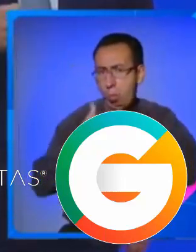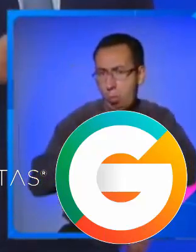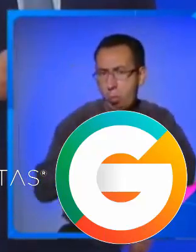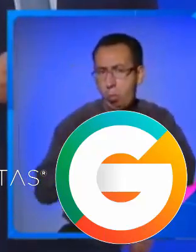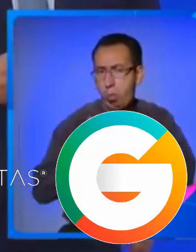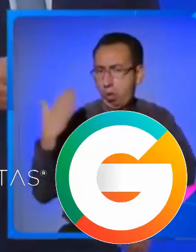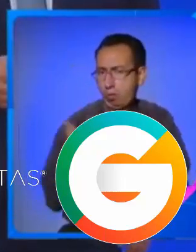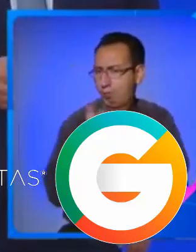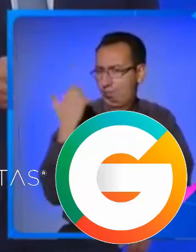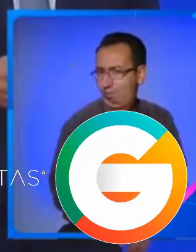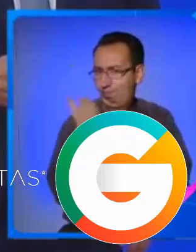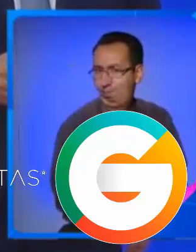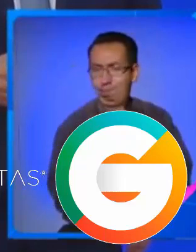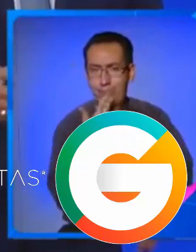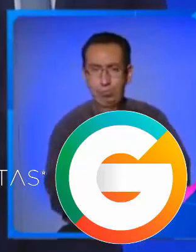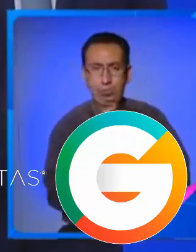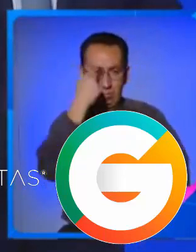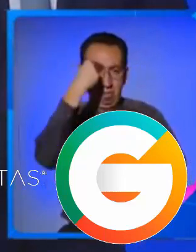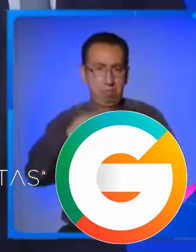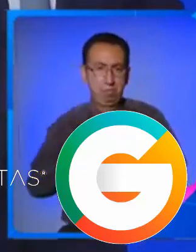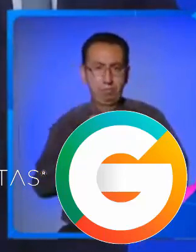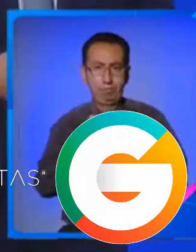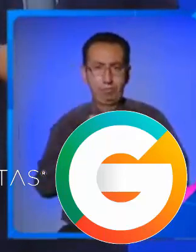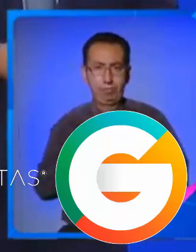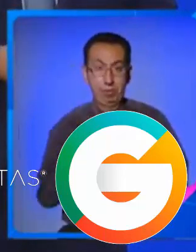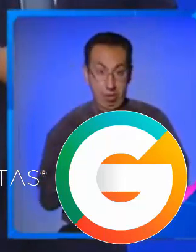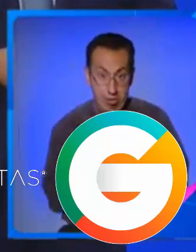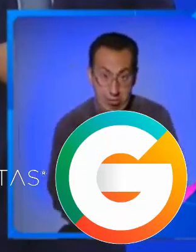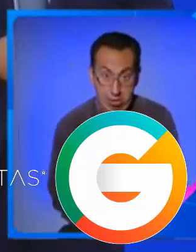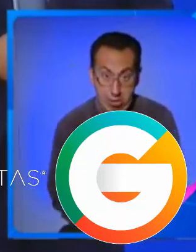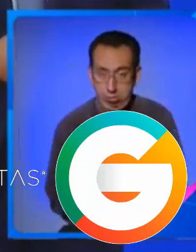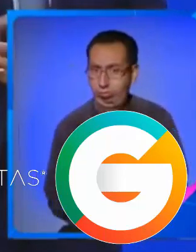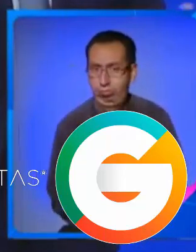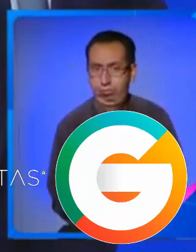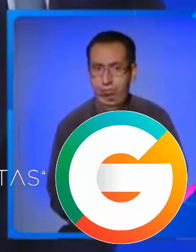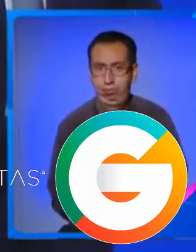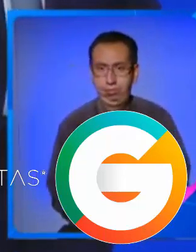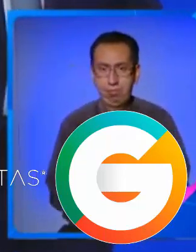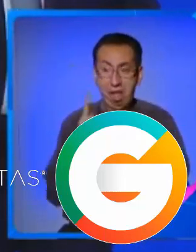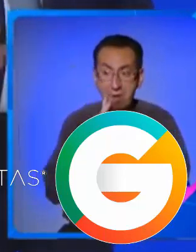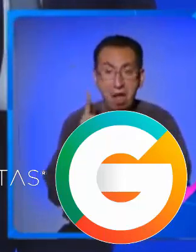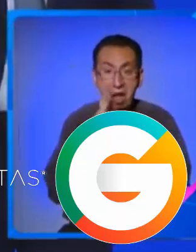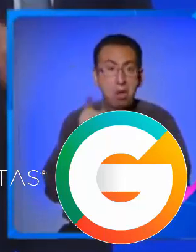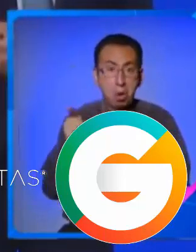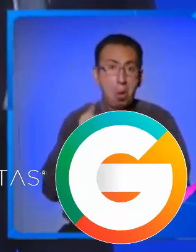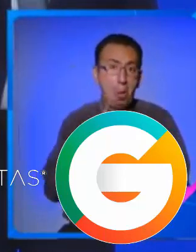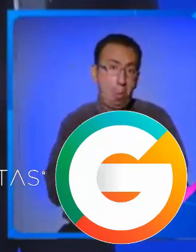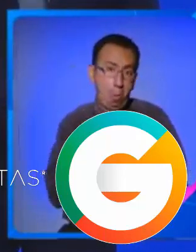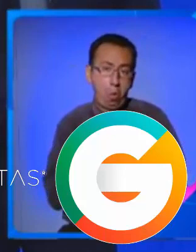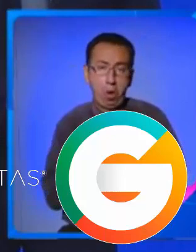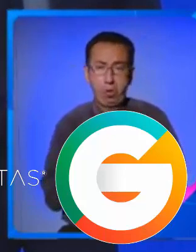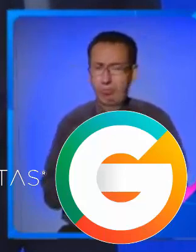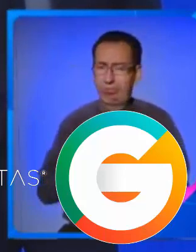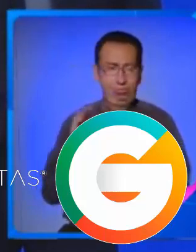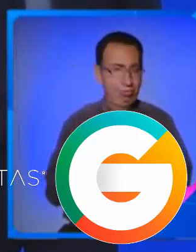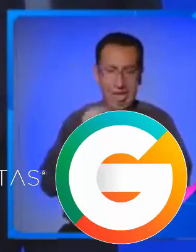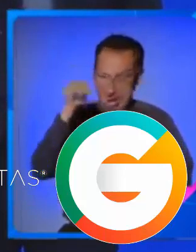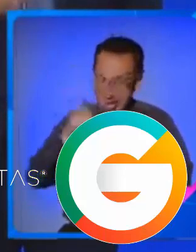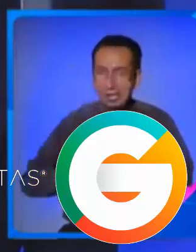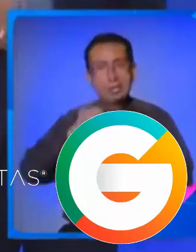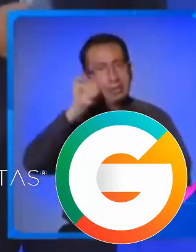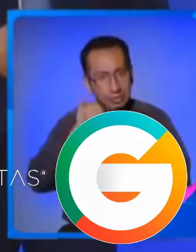estoy seguro que lo vamos a superar. No podemos esperar a que los delincuentes se porten bien. Aquí sí combatimos al